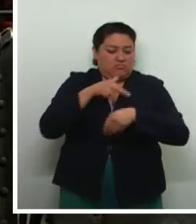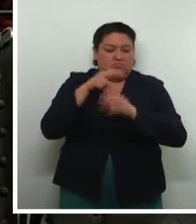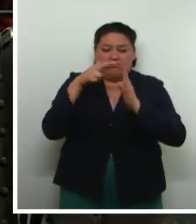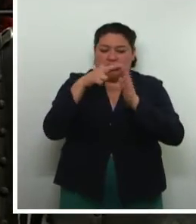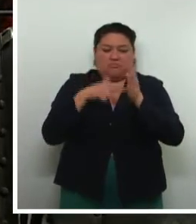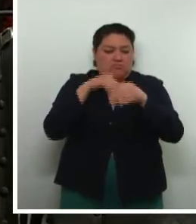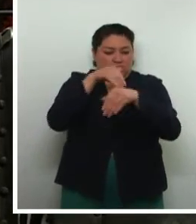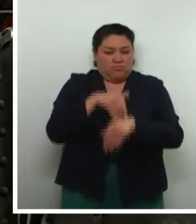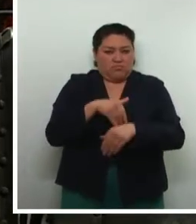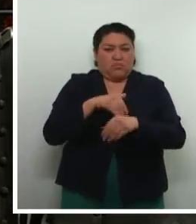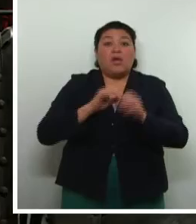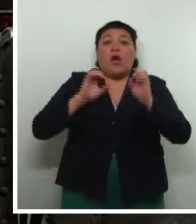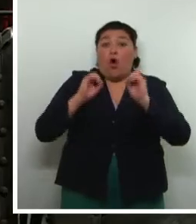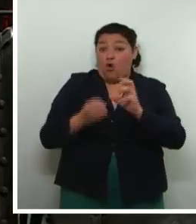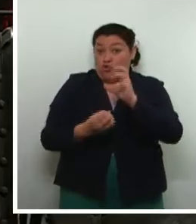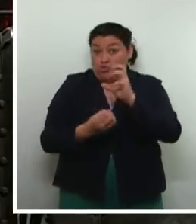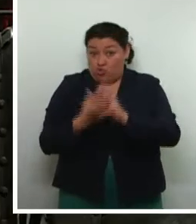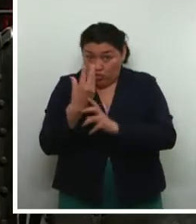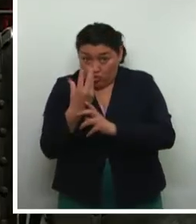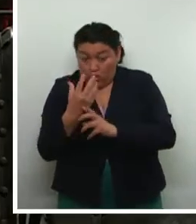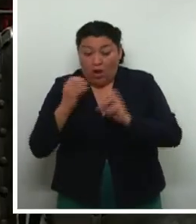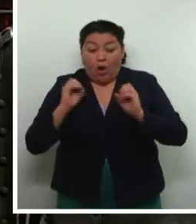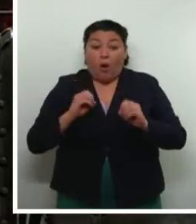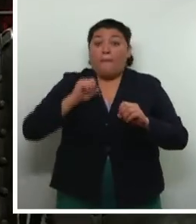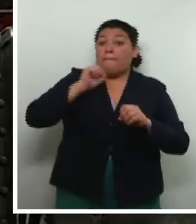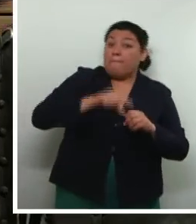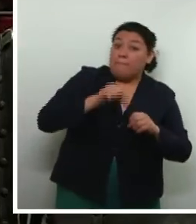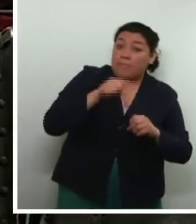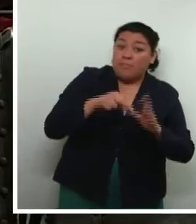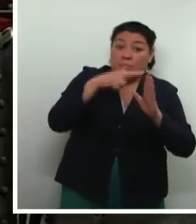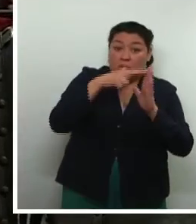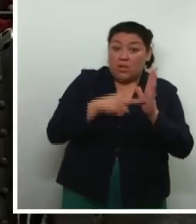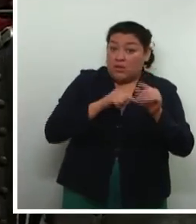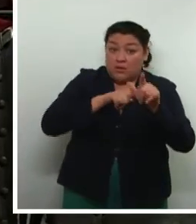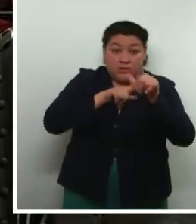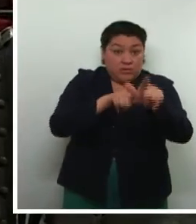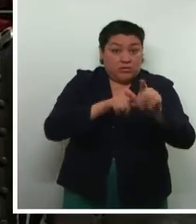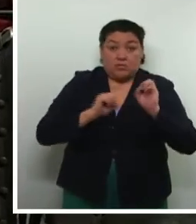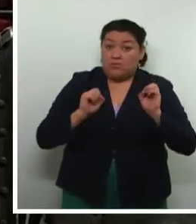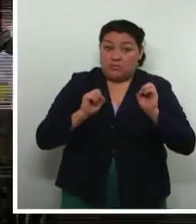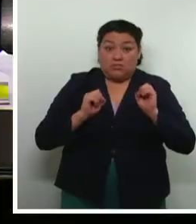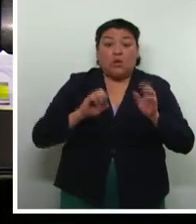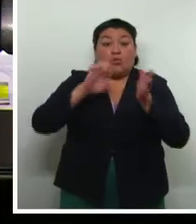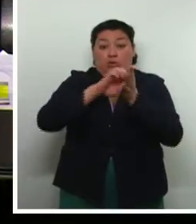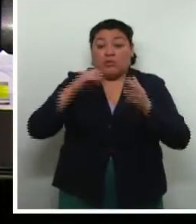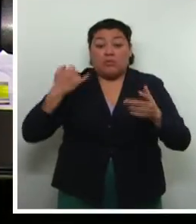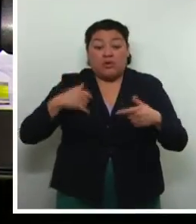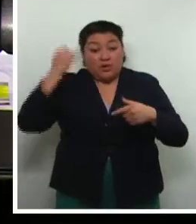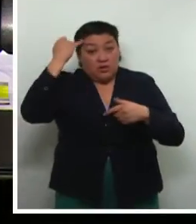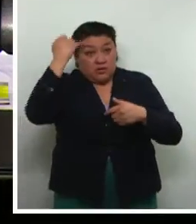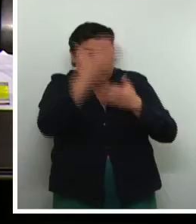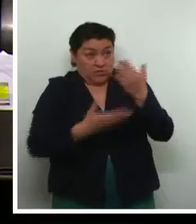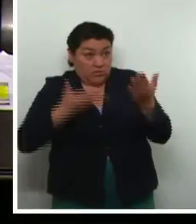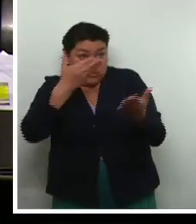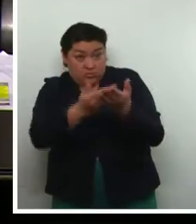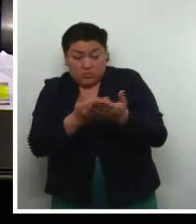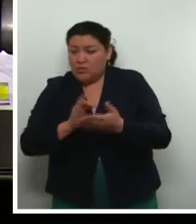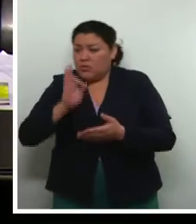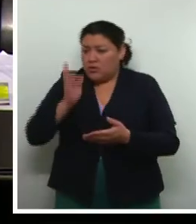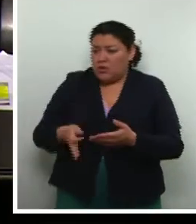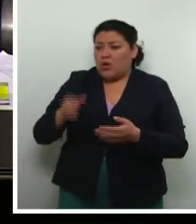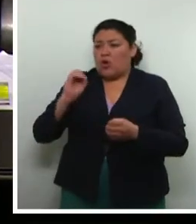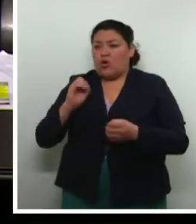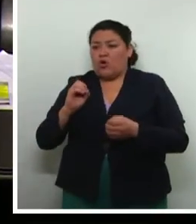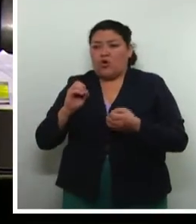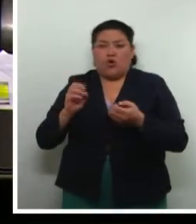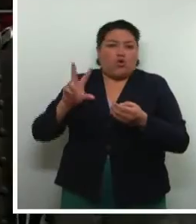continuar con el mismo, vamos a mantener el procedimiento. Las reservas se van a aceptar o se van a rechazar.